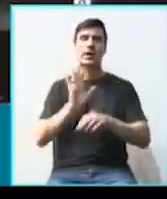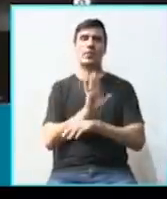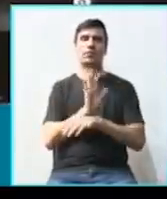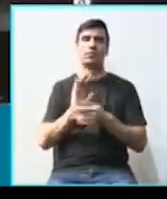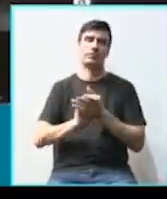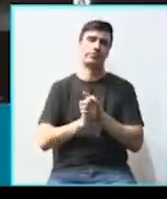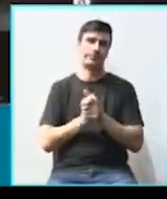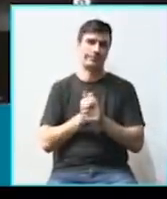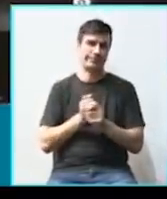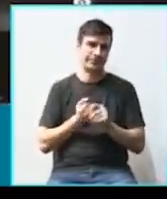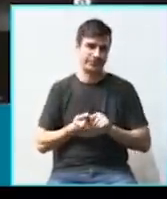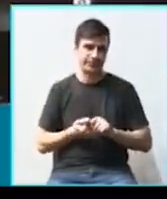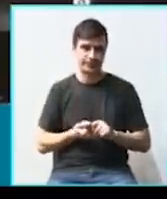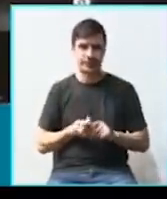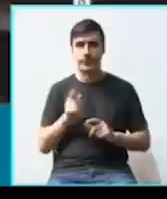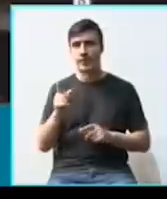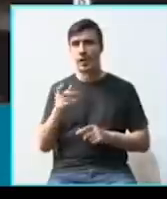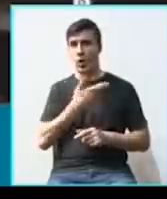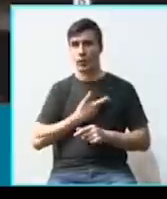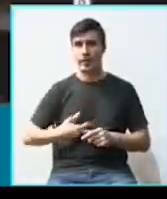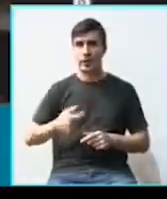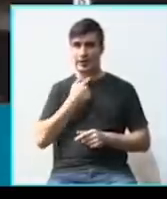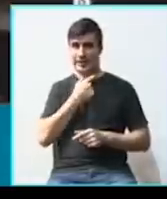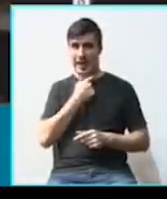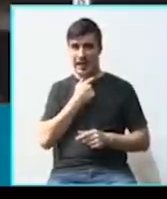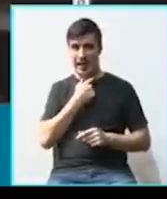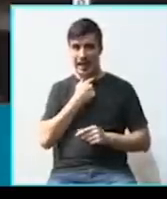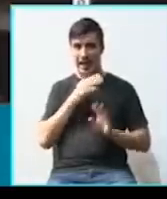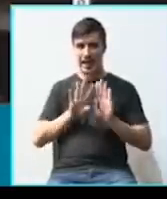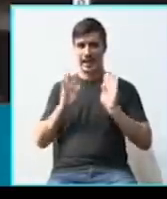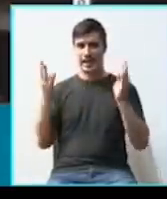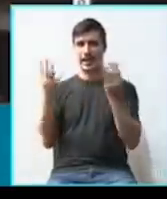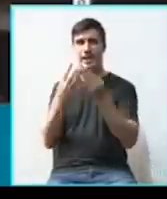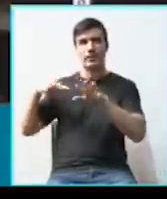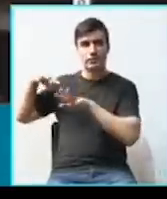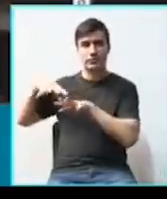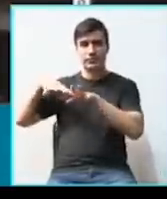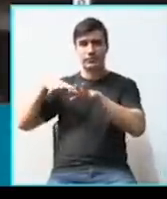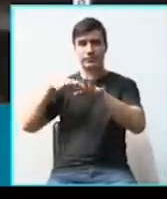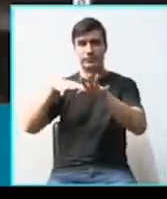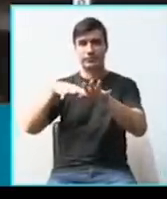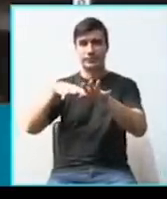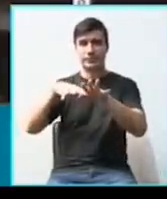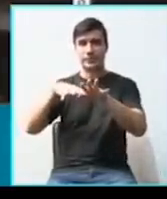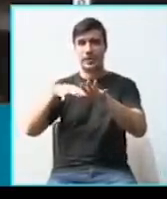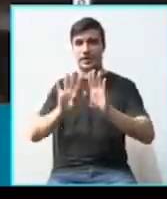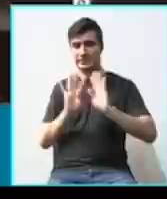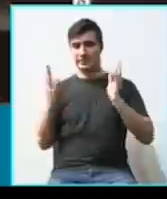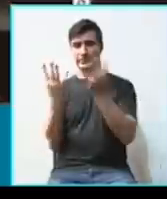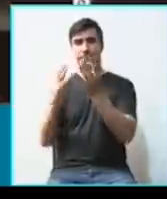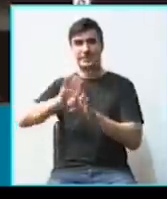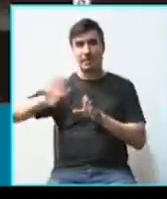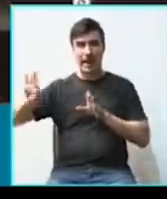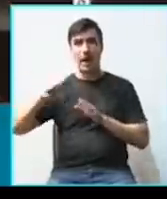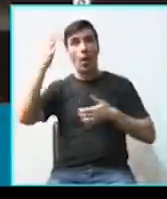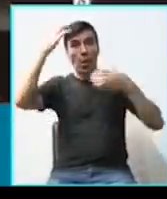Mayo? ¿Quieren evitar manifestaciones populares masivas? Que lo vote la legislatura. Háganse cargo ustedes. Y acá lo que